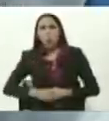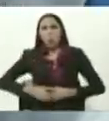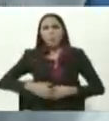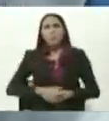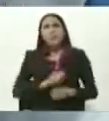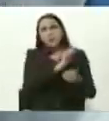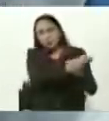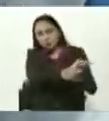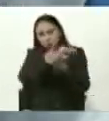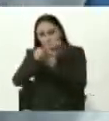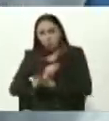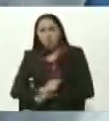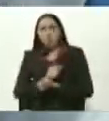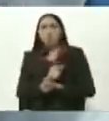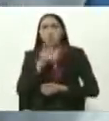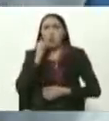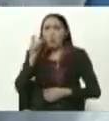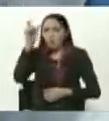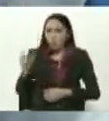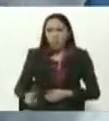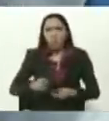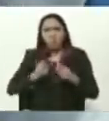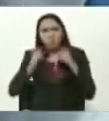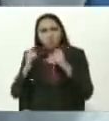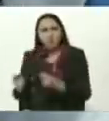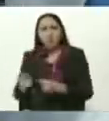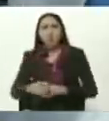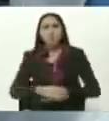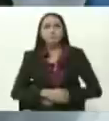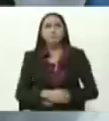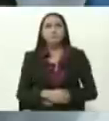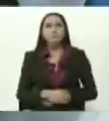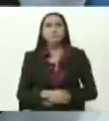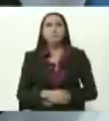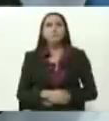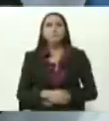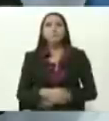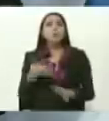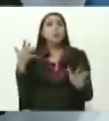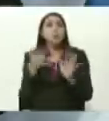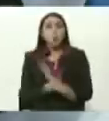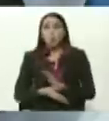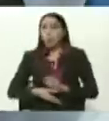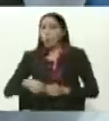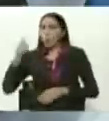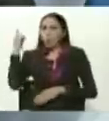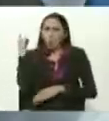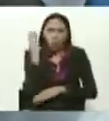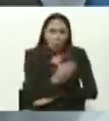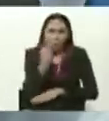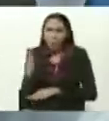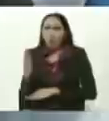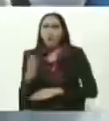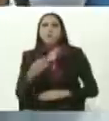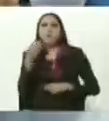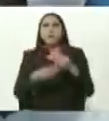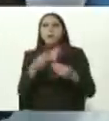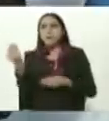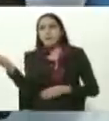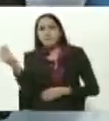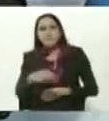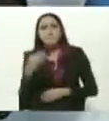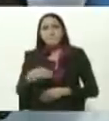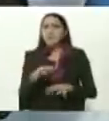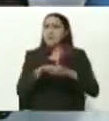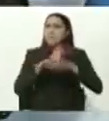orgánica al acusado Henry José Ramírez Hernández. Se trata de una condena ejemplar que se suma a